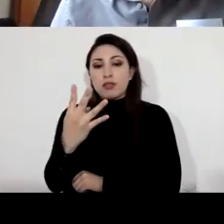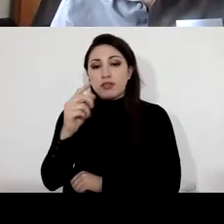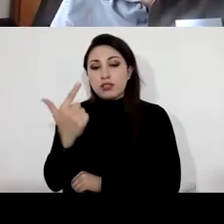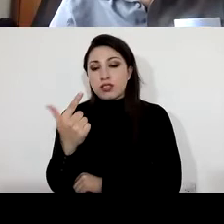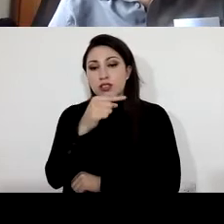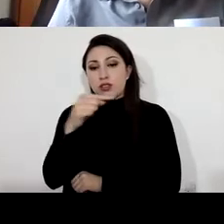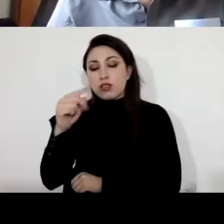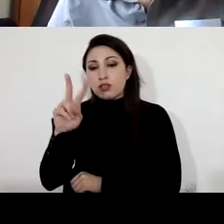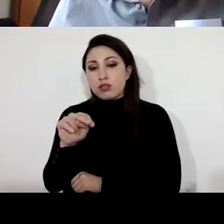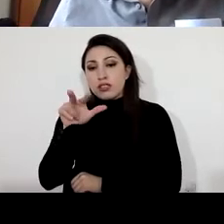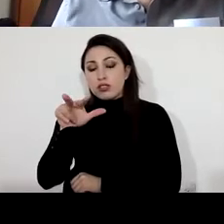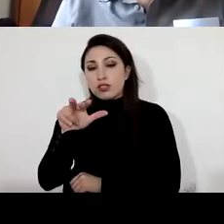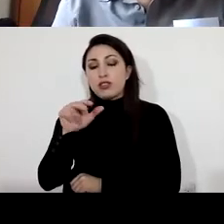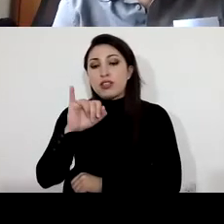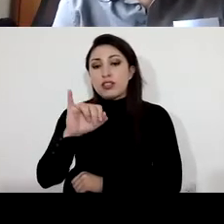0747/18 y RAA